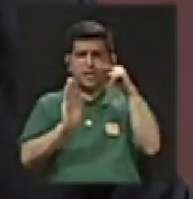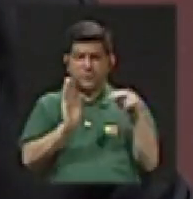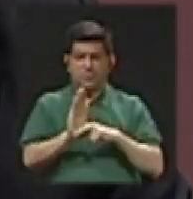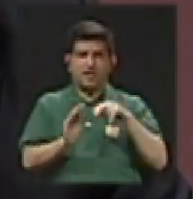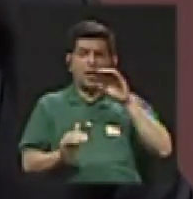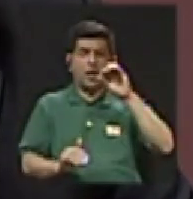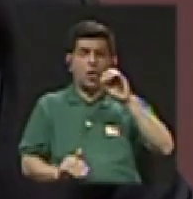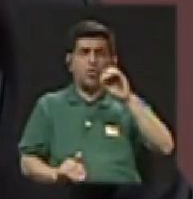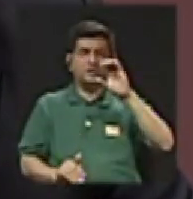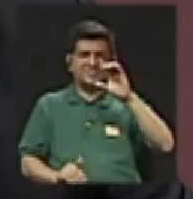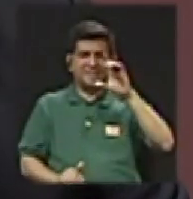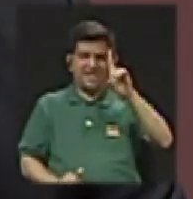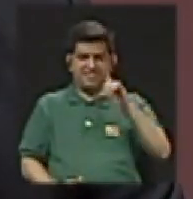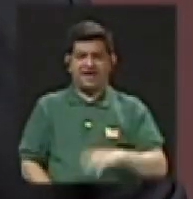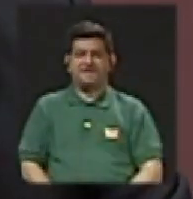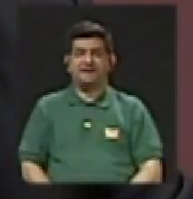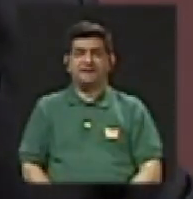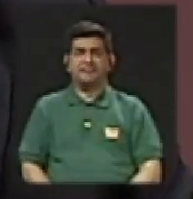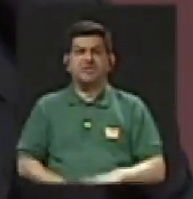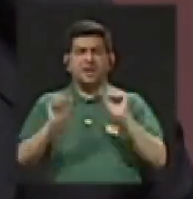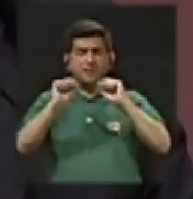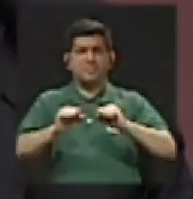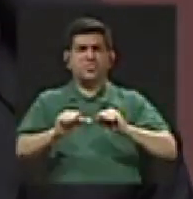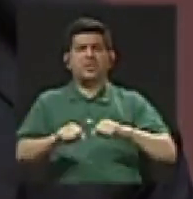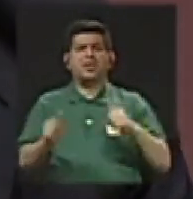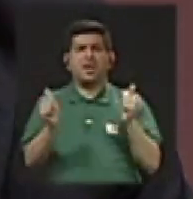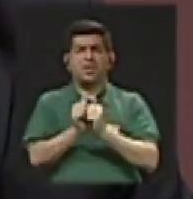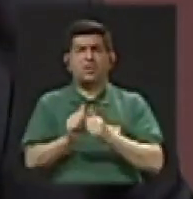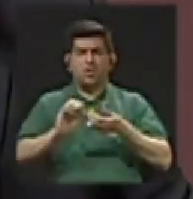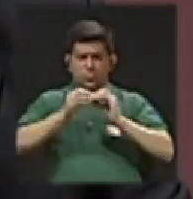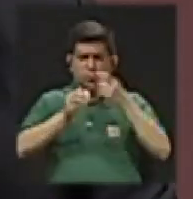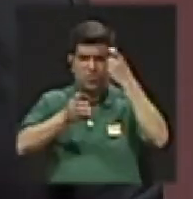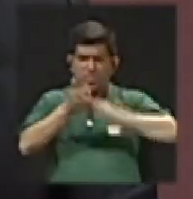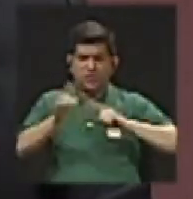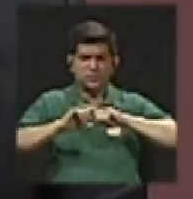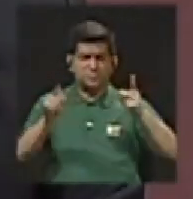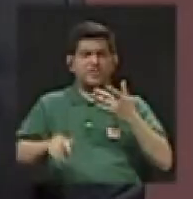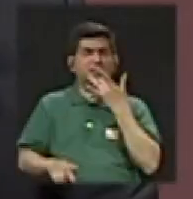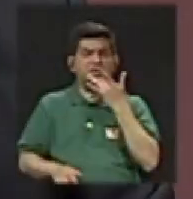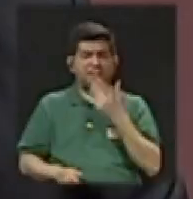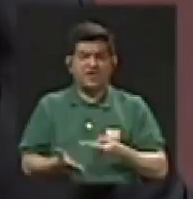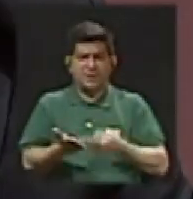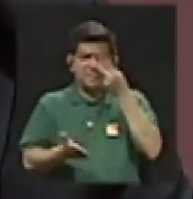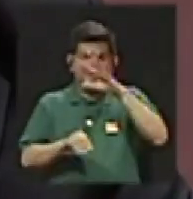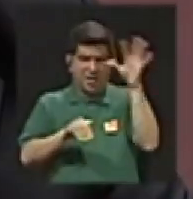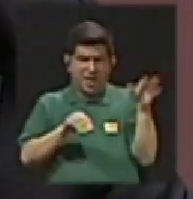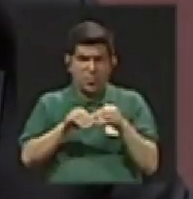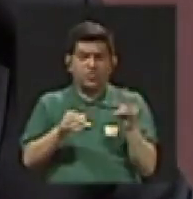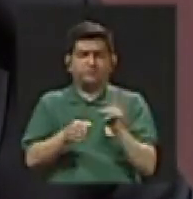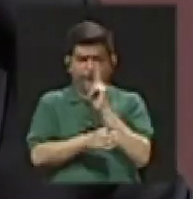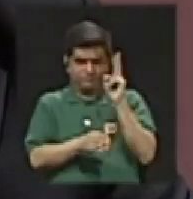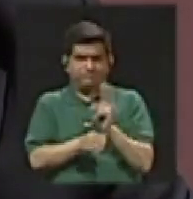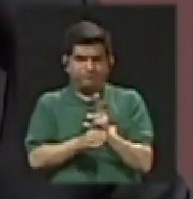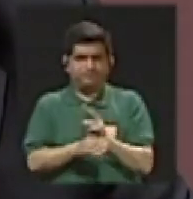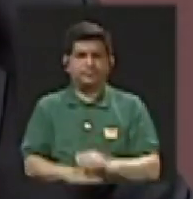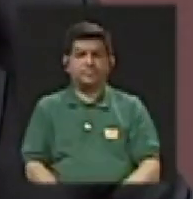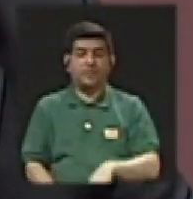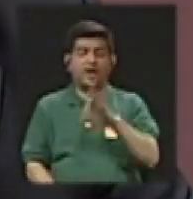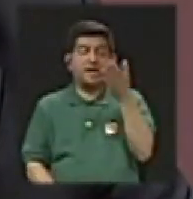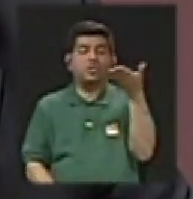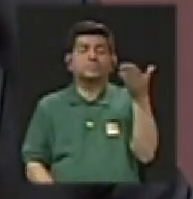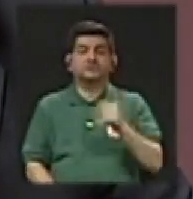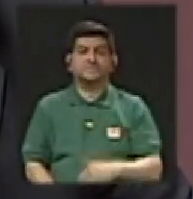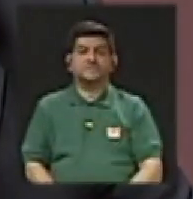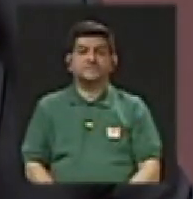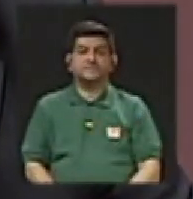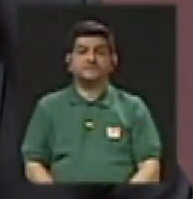OCDE, que se podría utilizar con datos brutos, pero escogimos hacerlo con datos de valor agregado. Y lo que encontramos